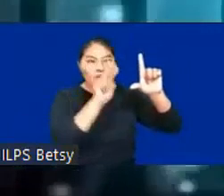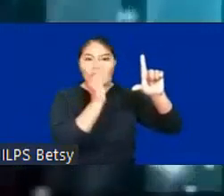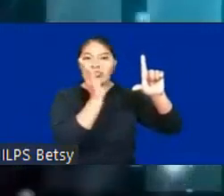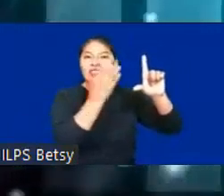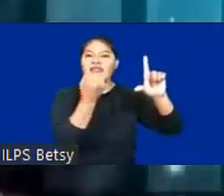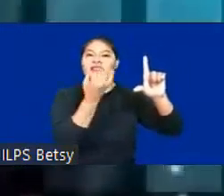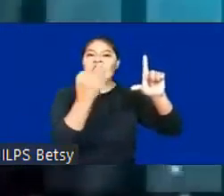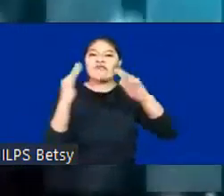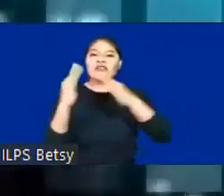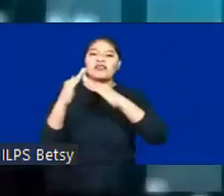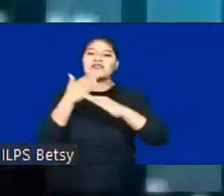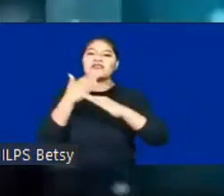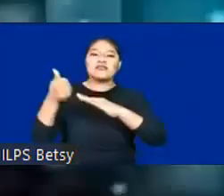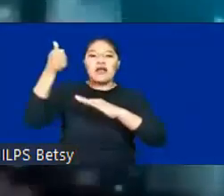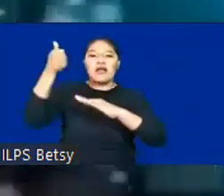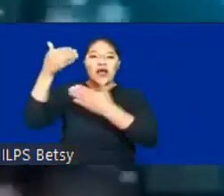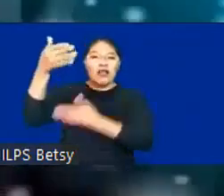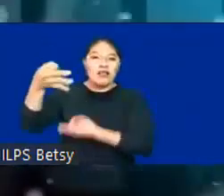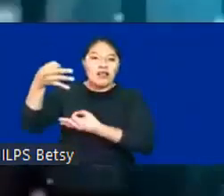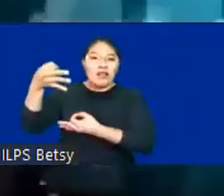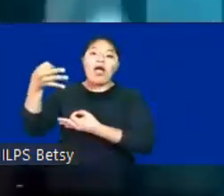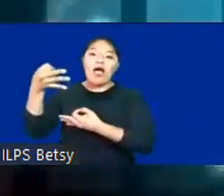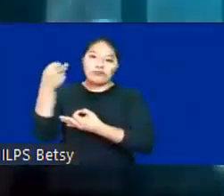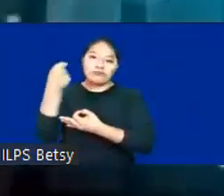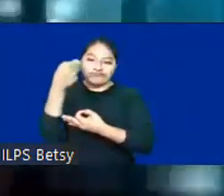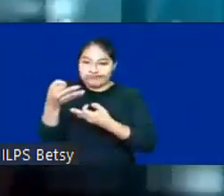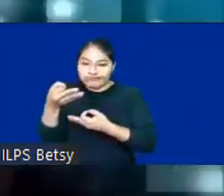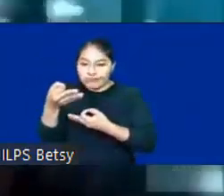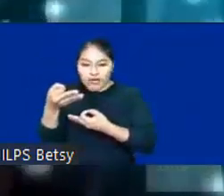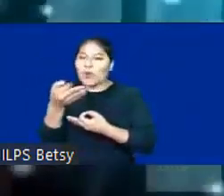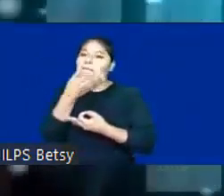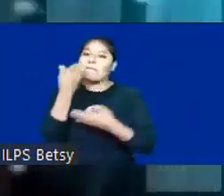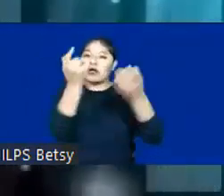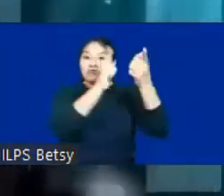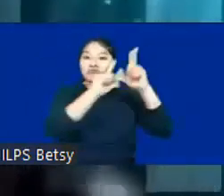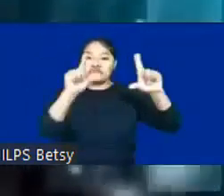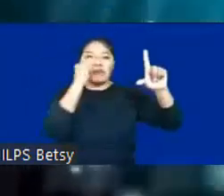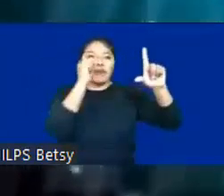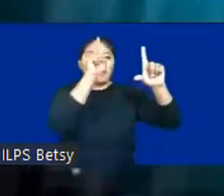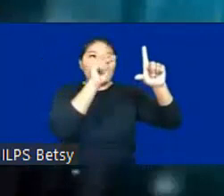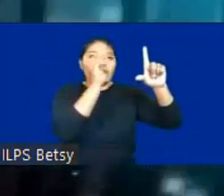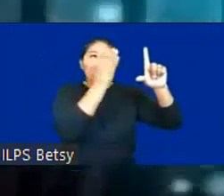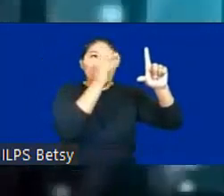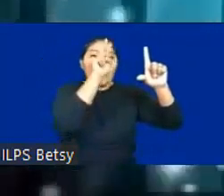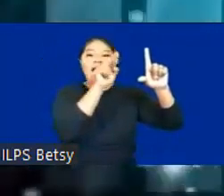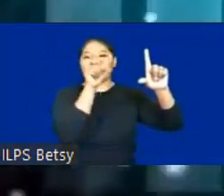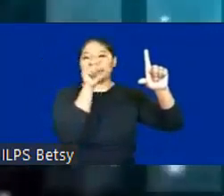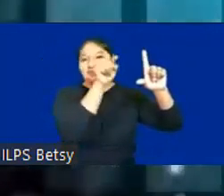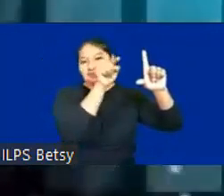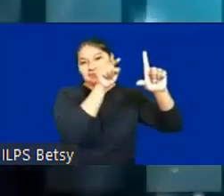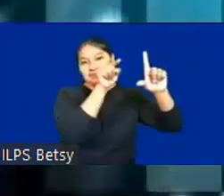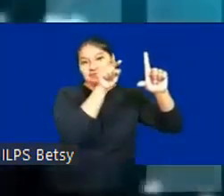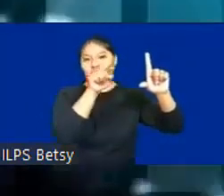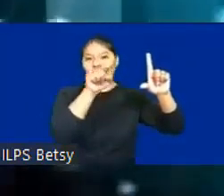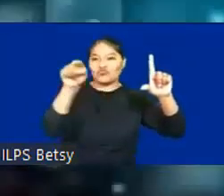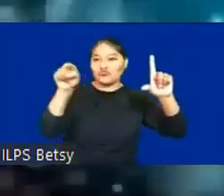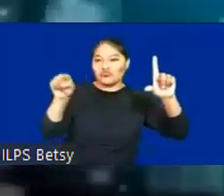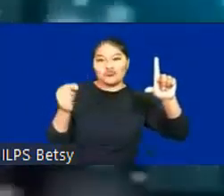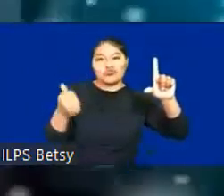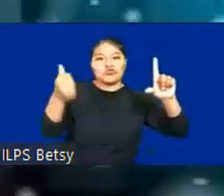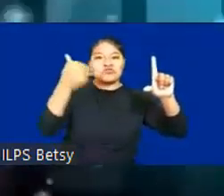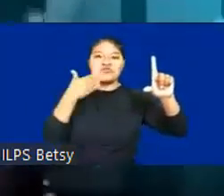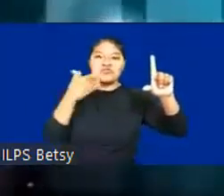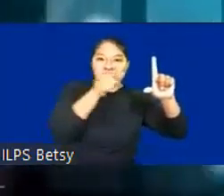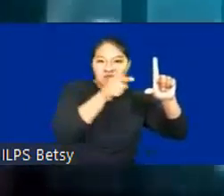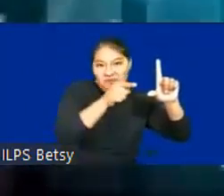en principio está relacionada con los notarios y con otras entidades como la Superintendencia de Bienes Nacionales, por ejemplo, ¿no? También tenemos el sistema